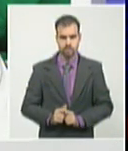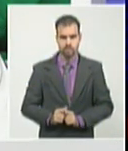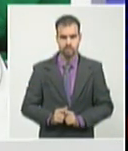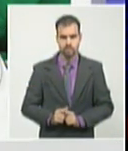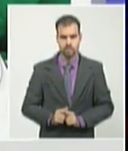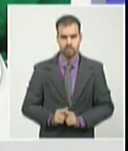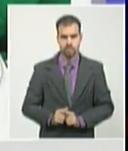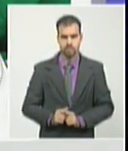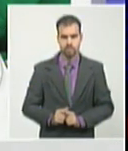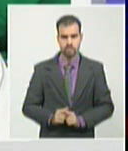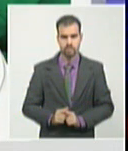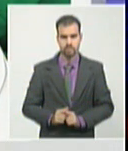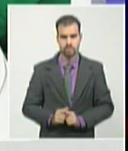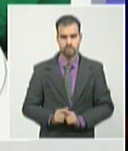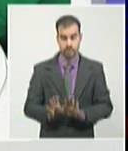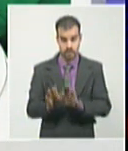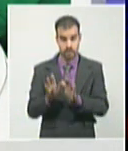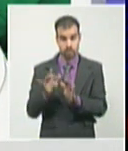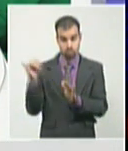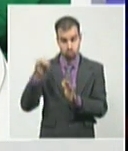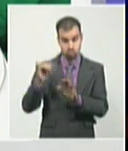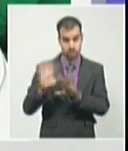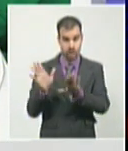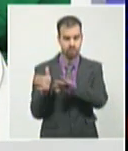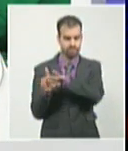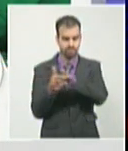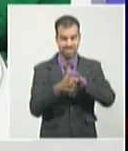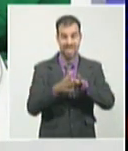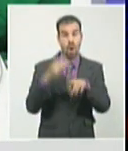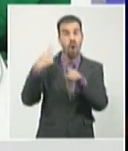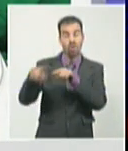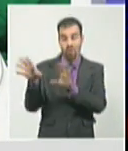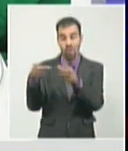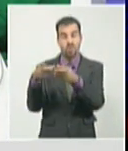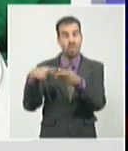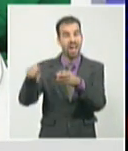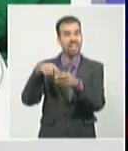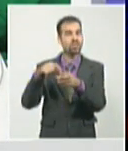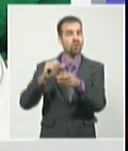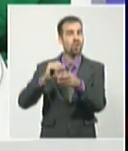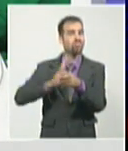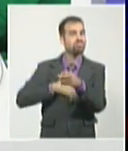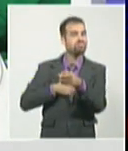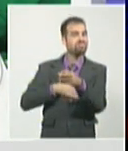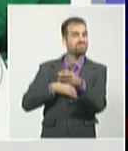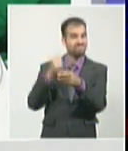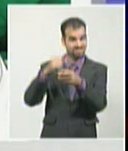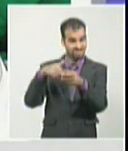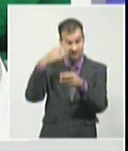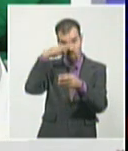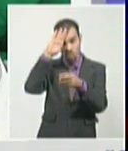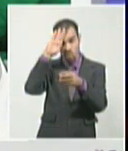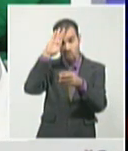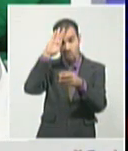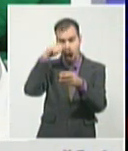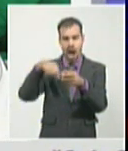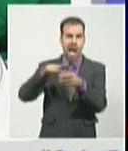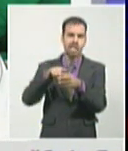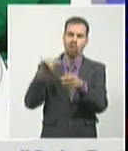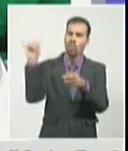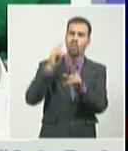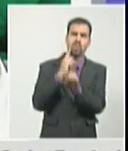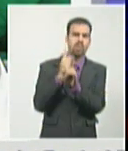los electos ya no tiene que ver con la reducción de los números eso tiene que ver con las indisciplinas